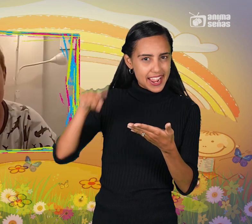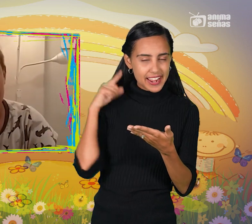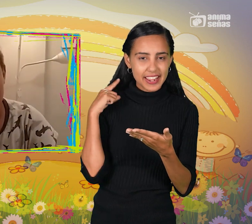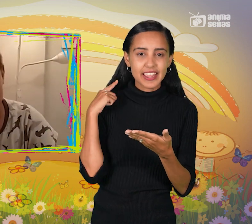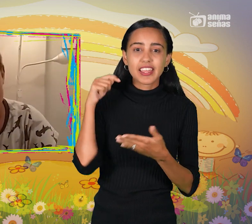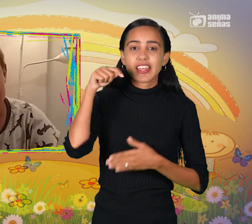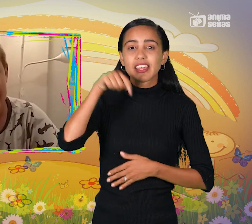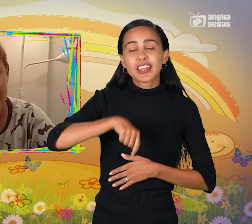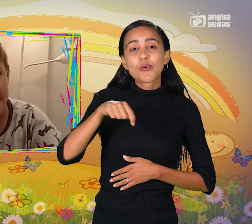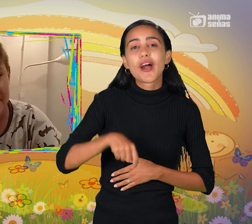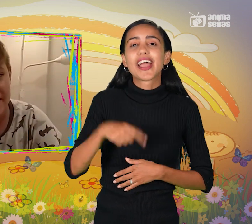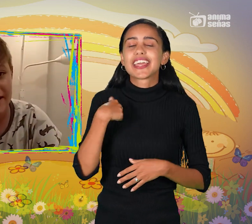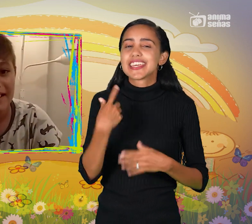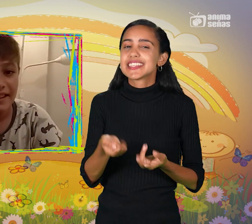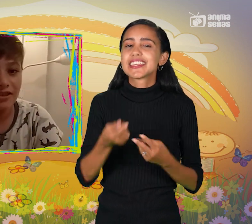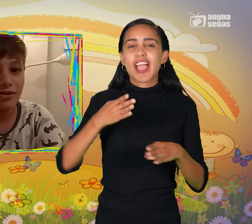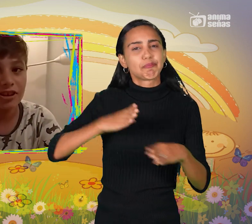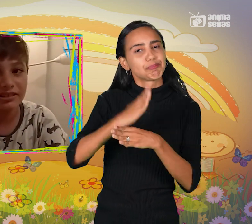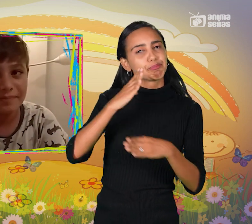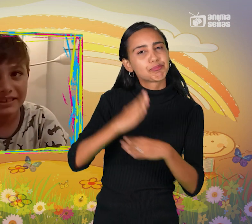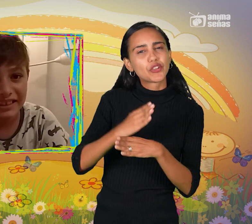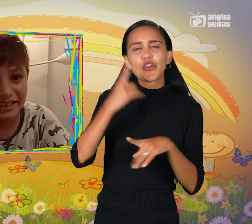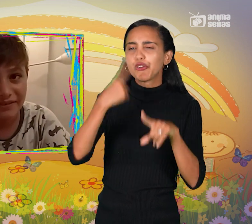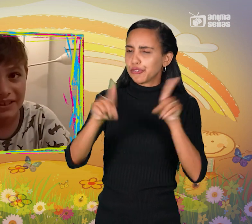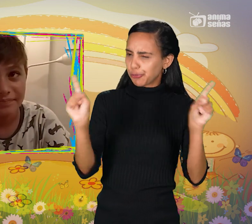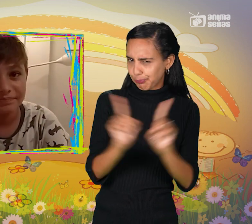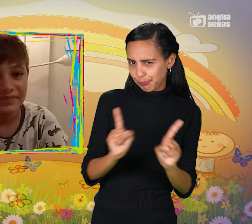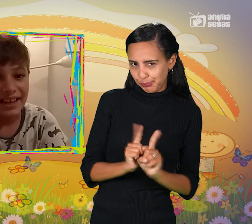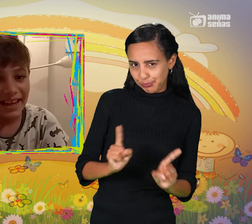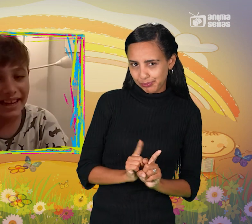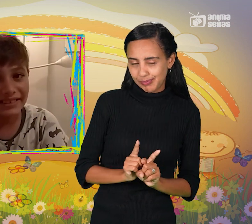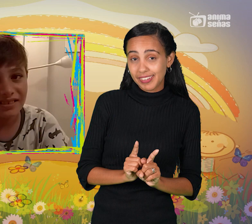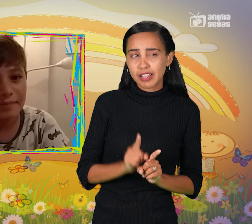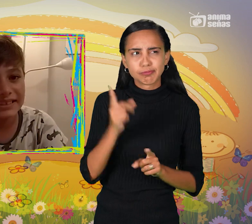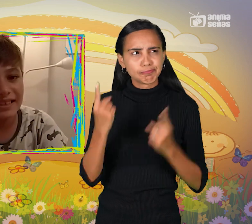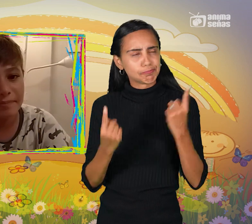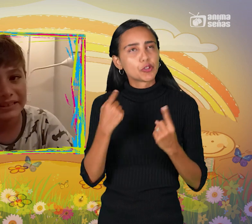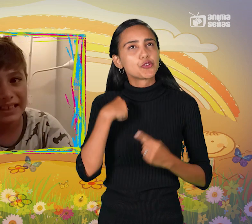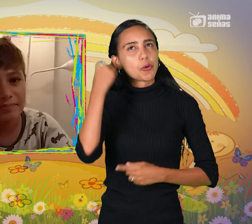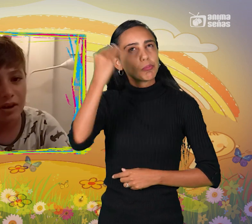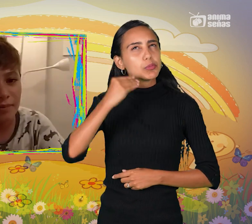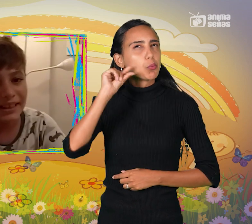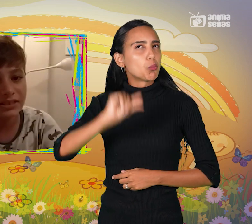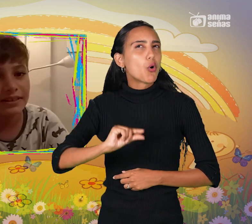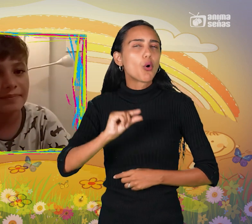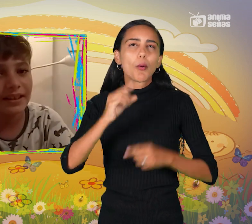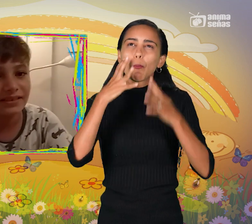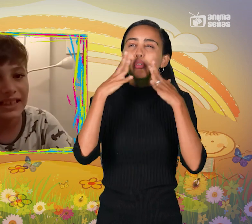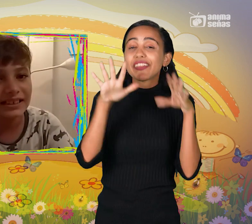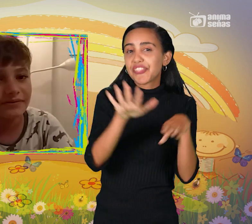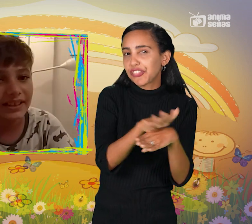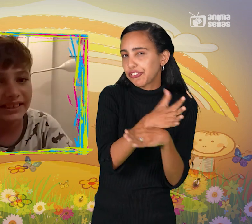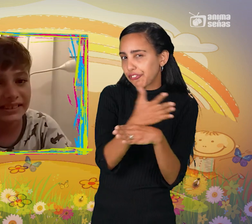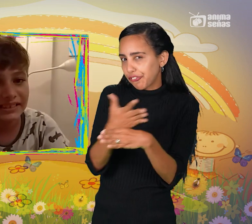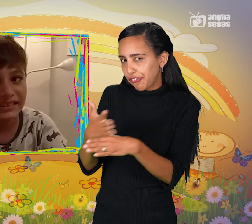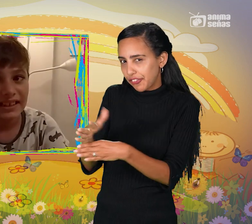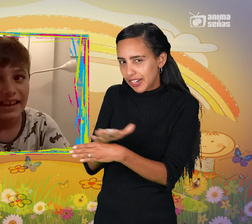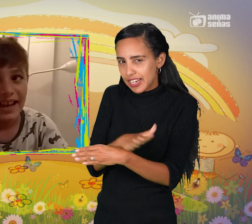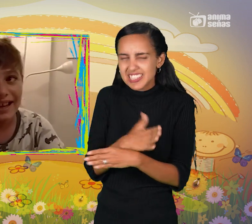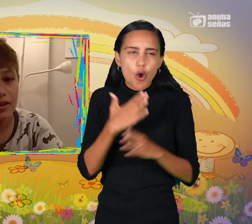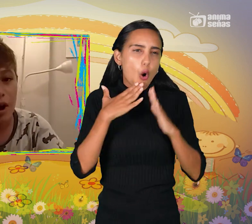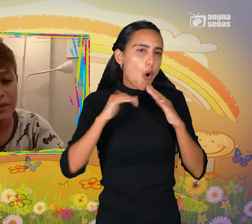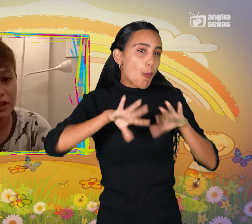se llamaba Asamblea en la Carpintería, y un corto de Pixar que vi. Estos me hicieron pensar un poco más sobre el valor de las